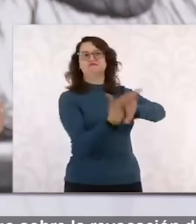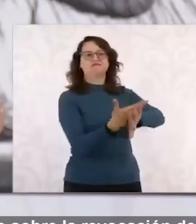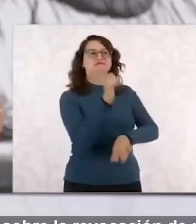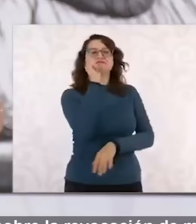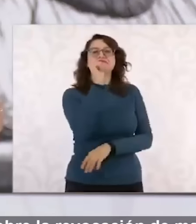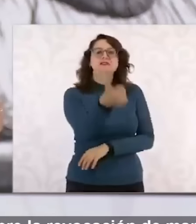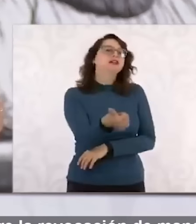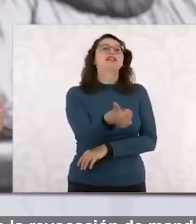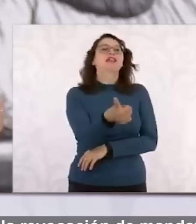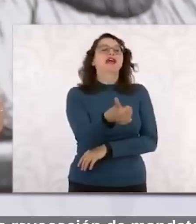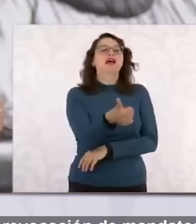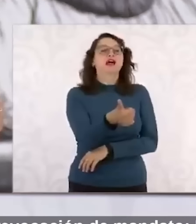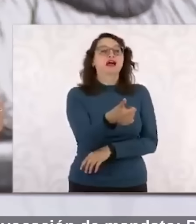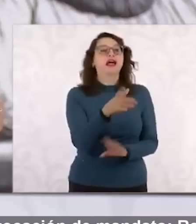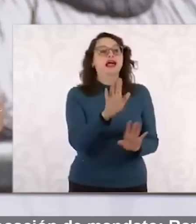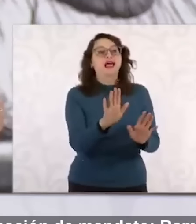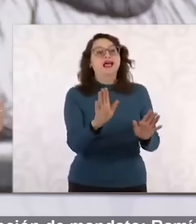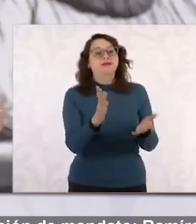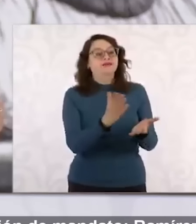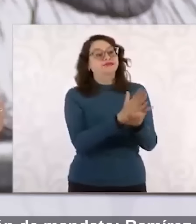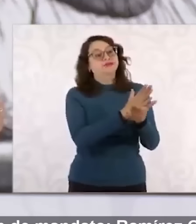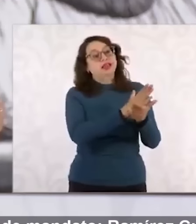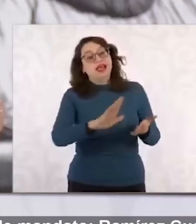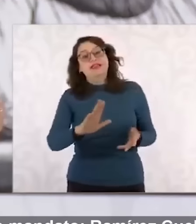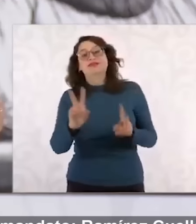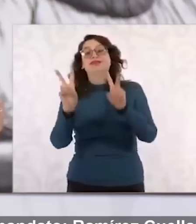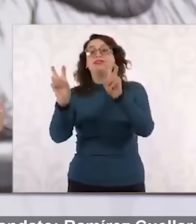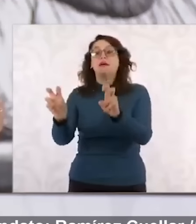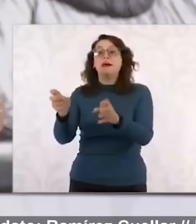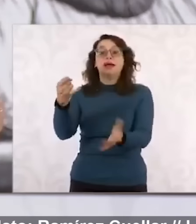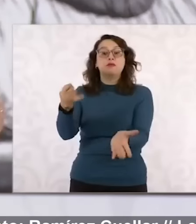político, sino jurídico, legal.